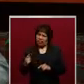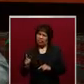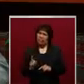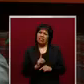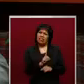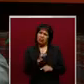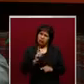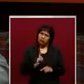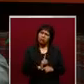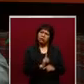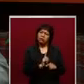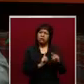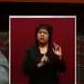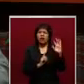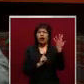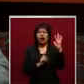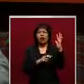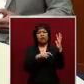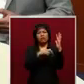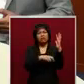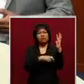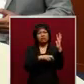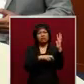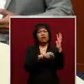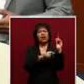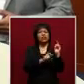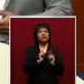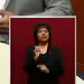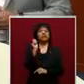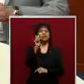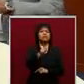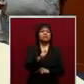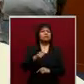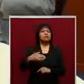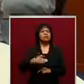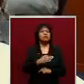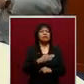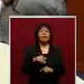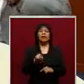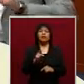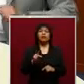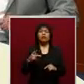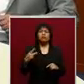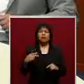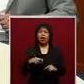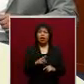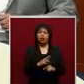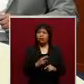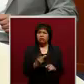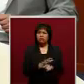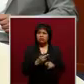montículo, junto a ese árbol y tirando la caña de pescar, aunque el río ya no pasaba por ahí,